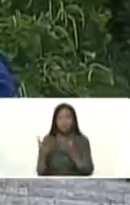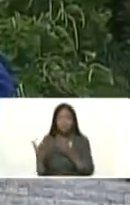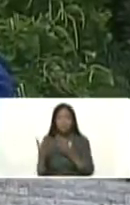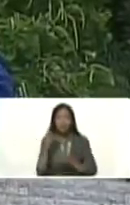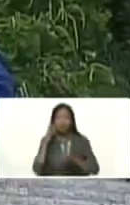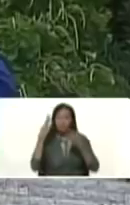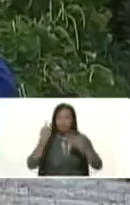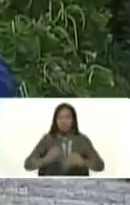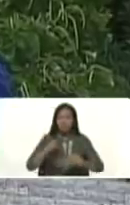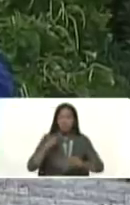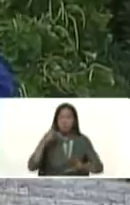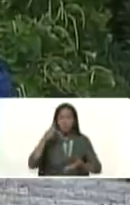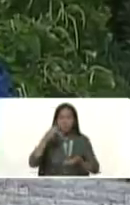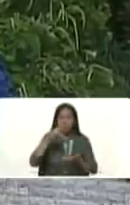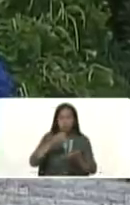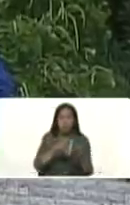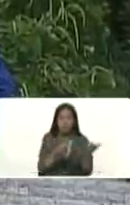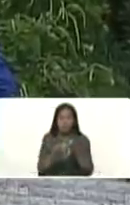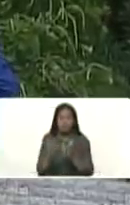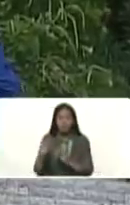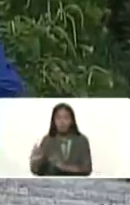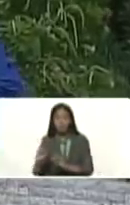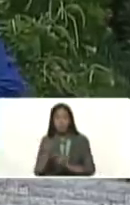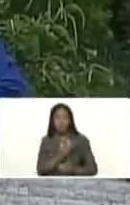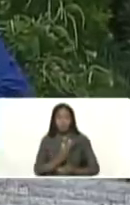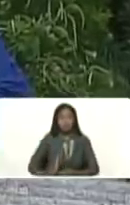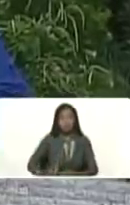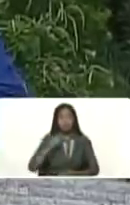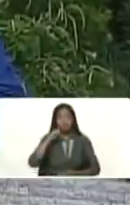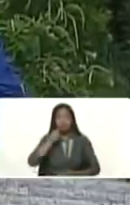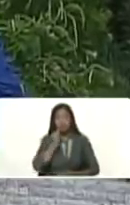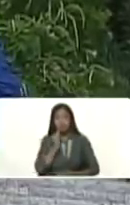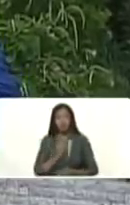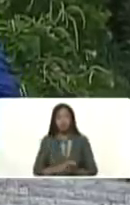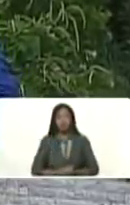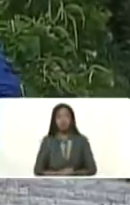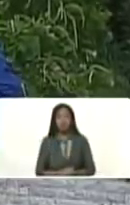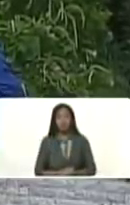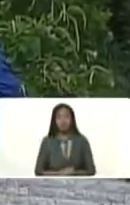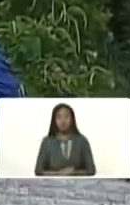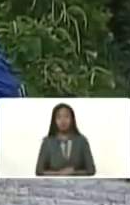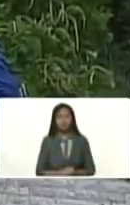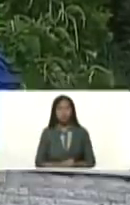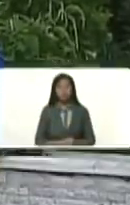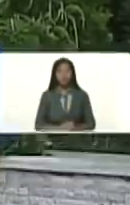que he hecho por invitación del presidente Vladimir Putin a Moscú.